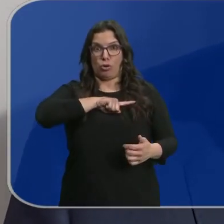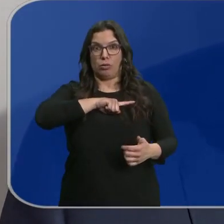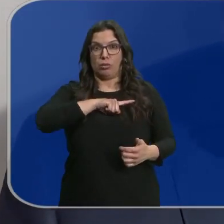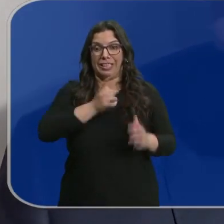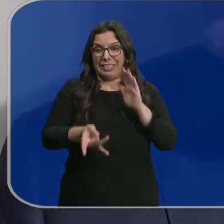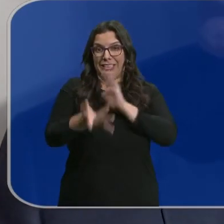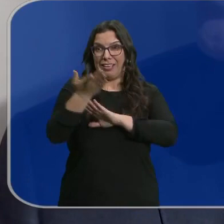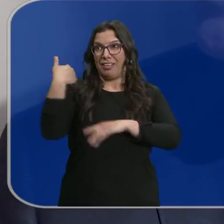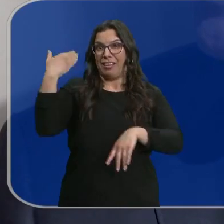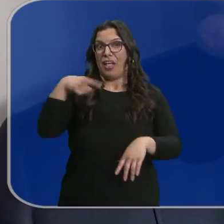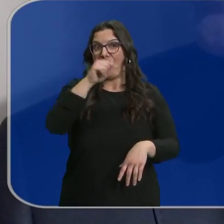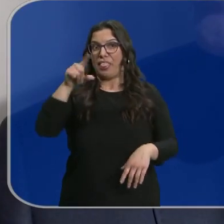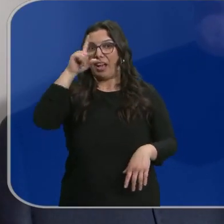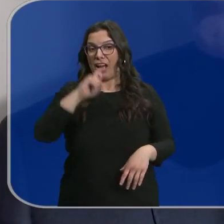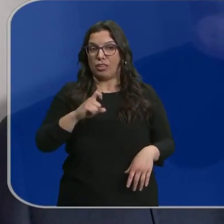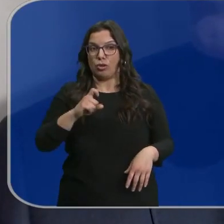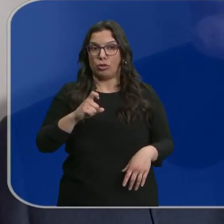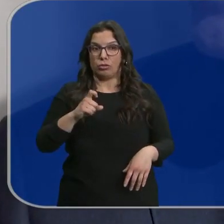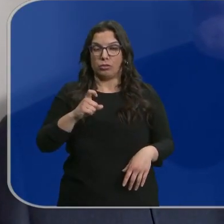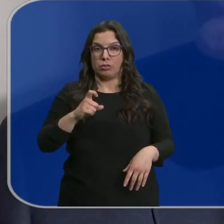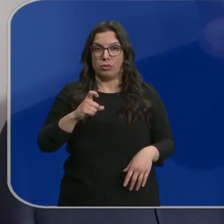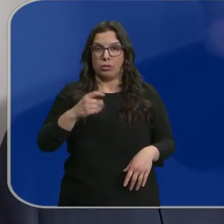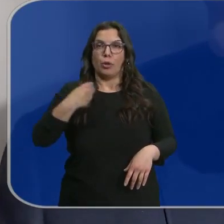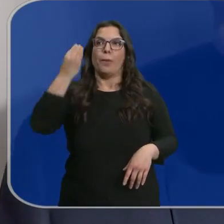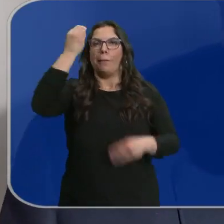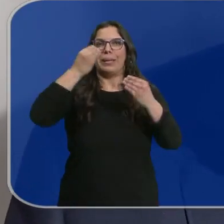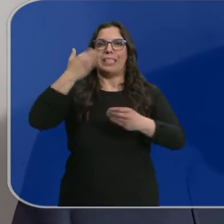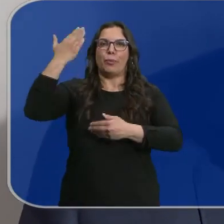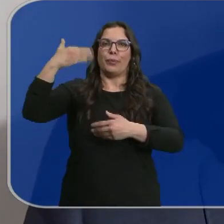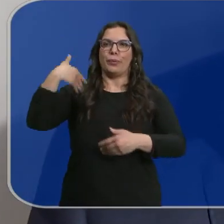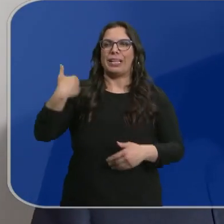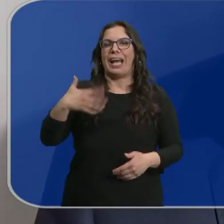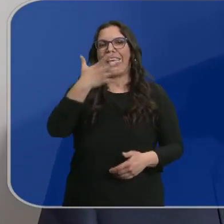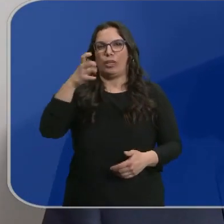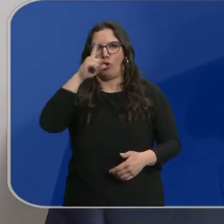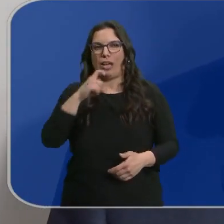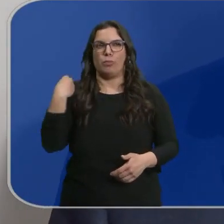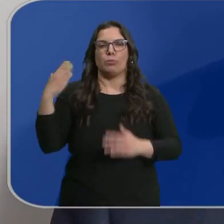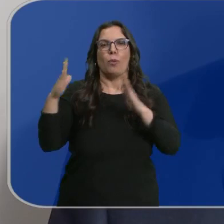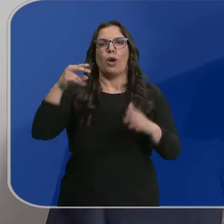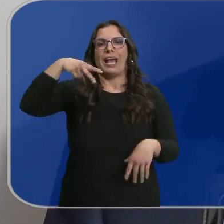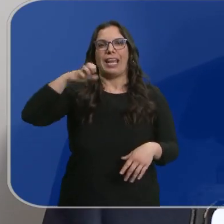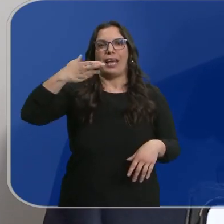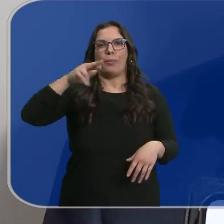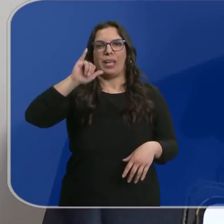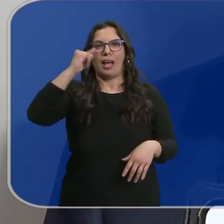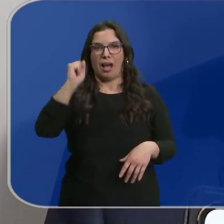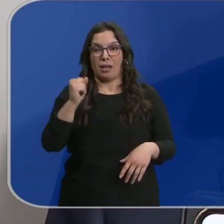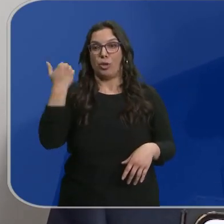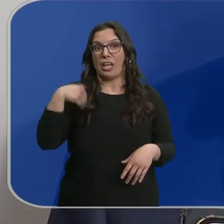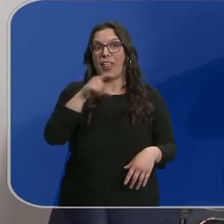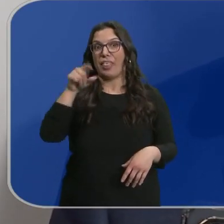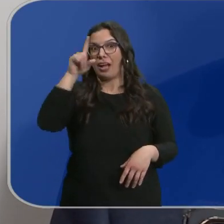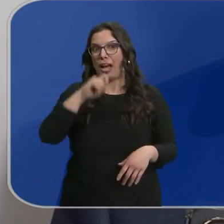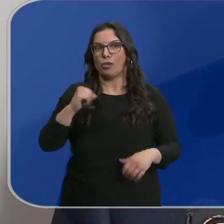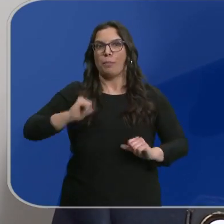hace 100 años como tal. Bueno, si nos remontamos a Nebrija, pues cinco siglos. Pero hay una industria del español hace 100 años